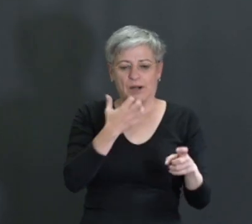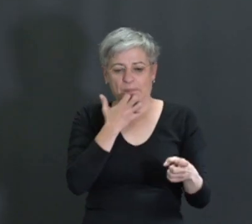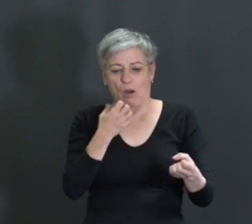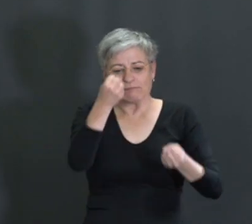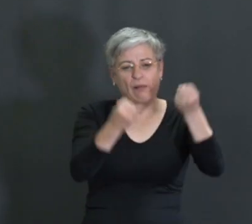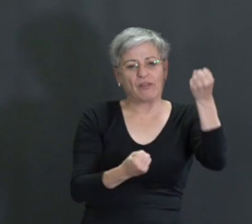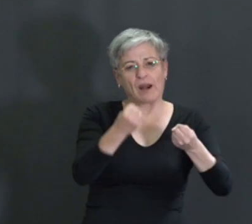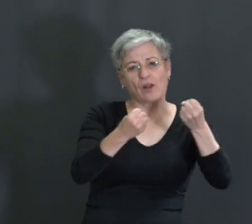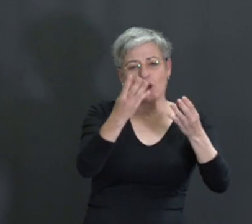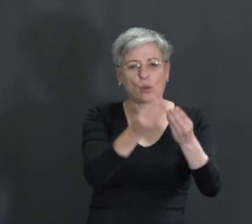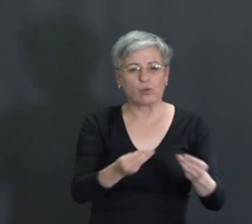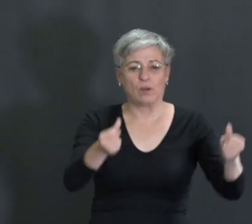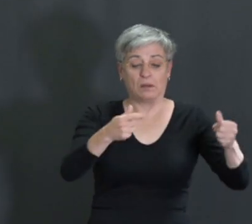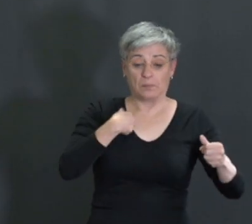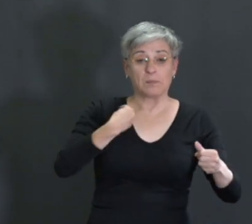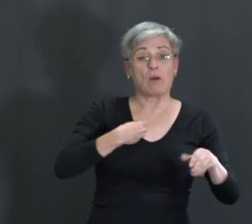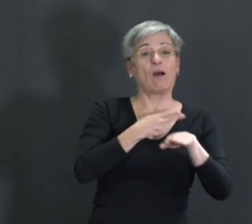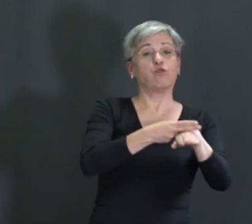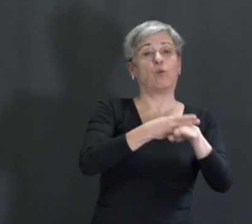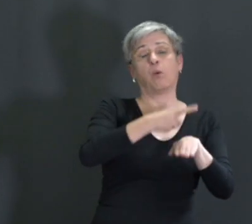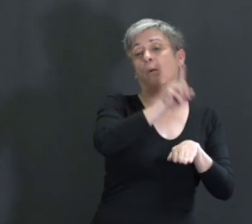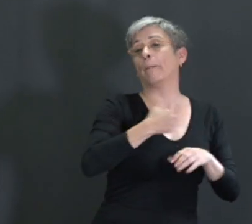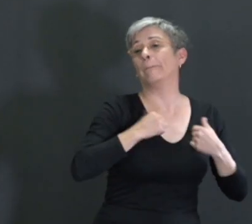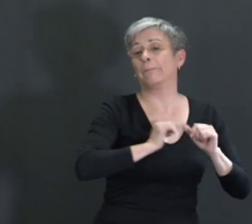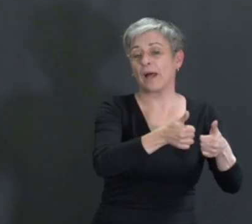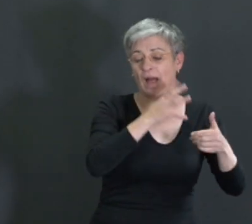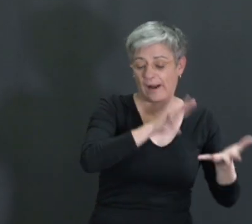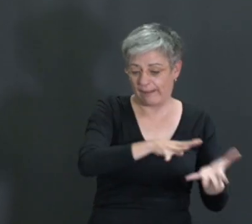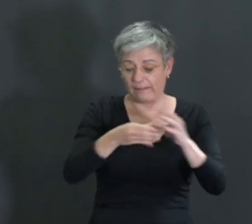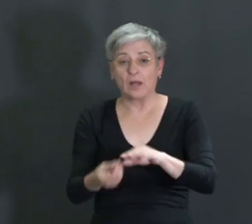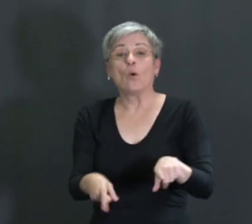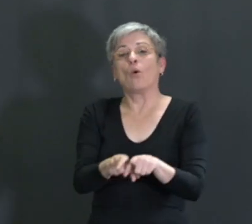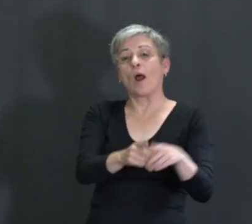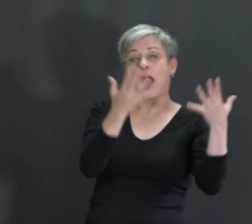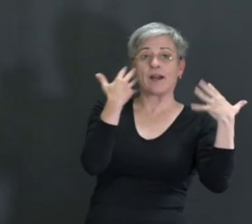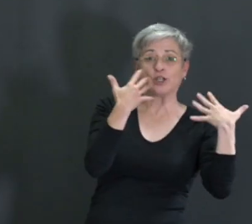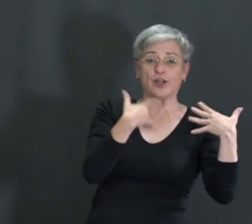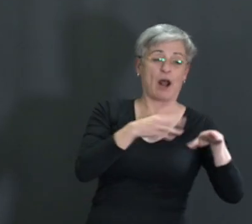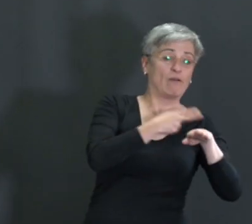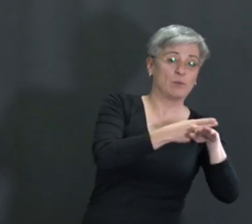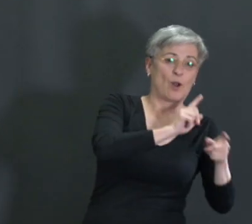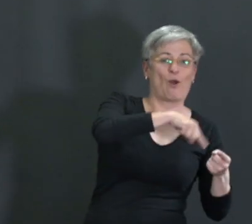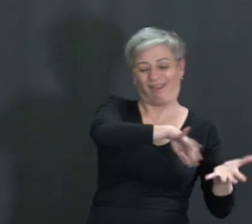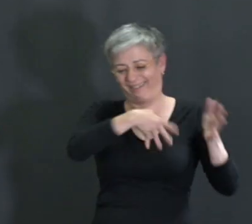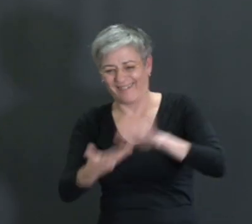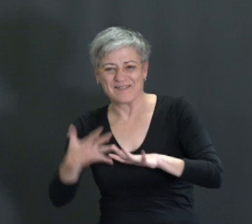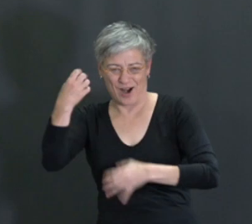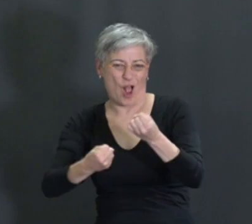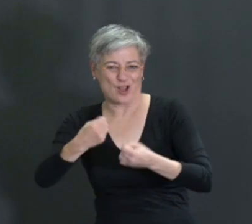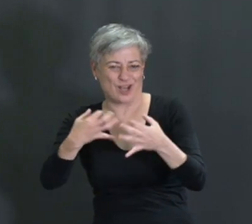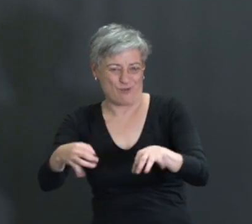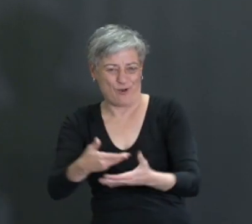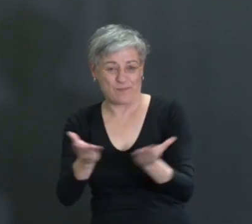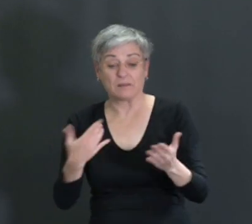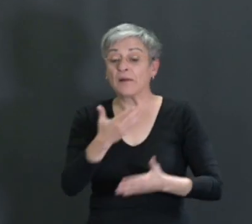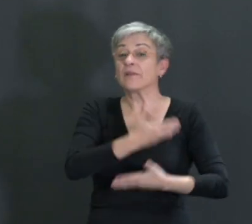pues empezó en Fórmula 1, pero hoy todos los coches lo tienen. El aire acondicionado, Fórmula 1. Pues en discapacidad ocurre lo mismo,